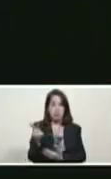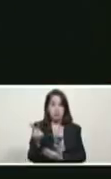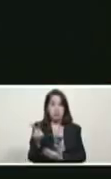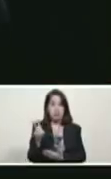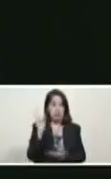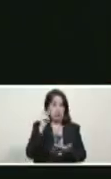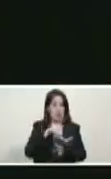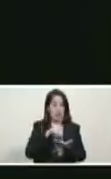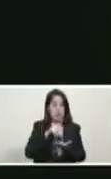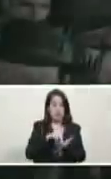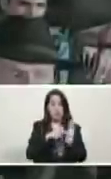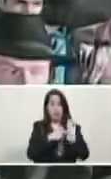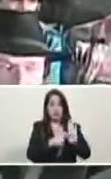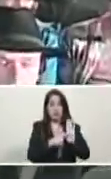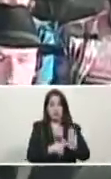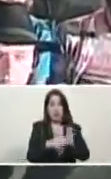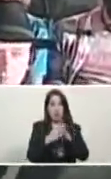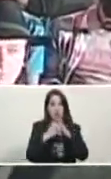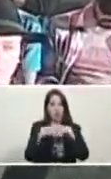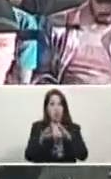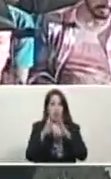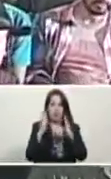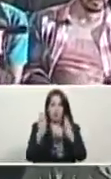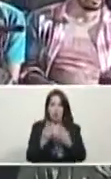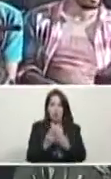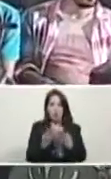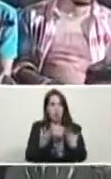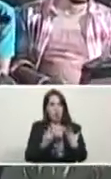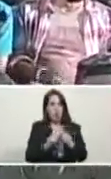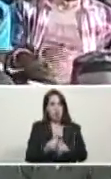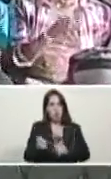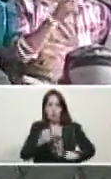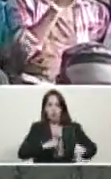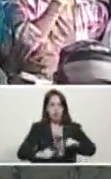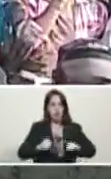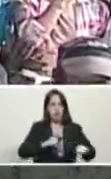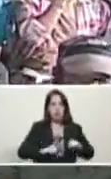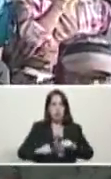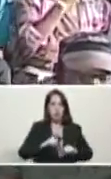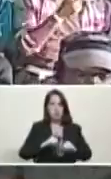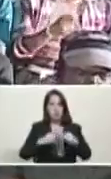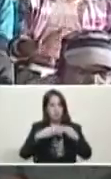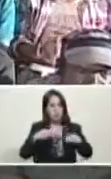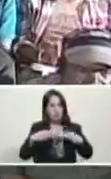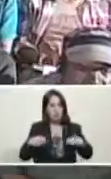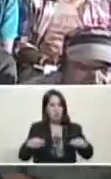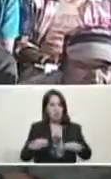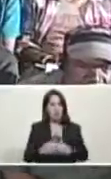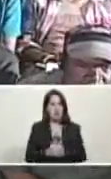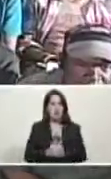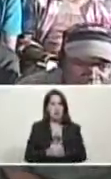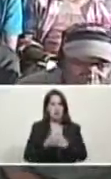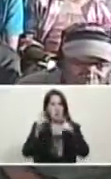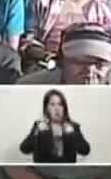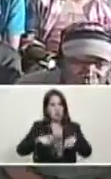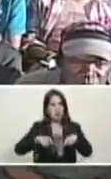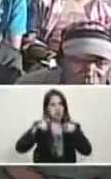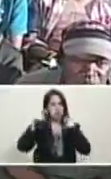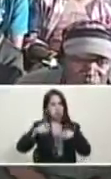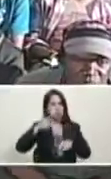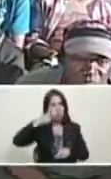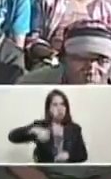representaciones de todo el mundo junto a movimientos populares campesinos de las periferias